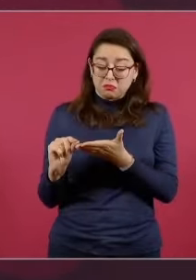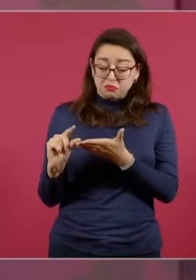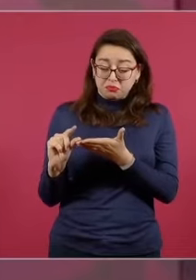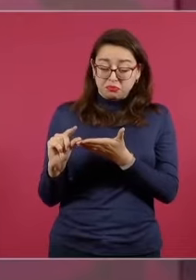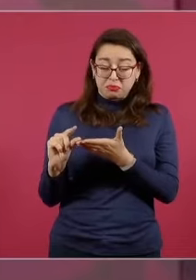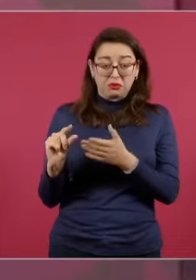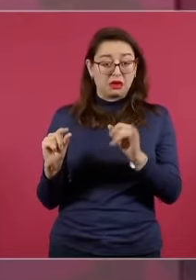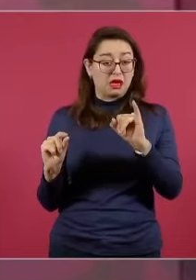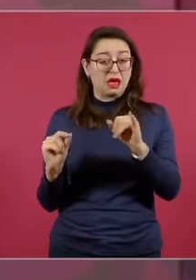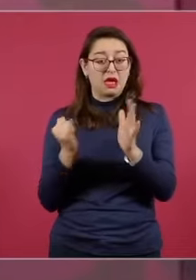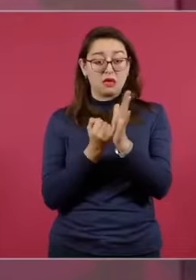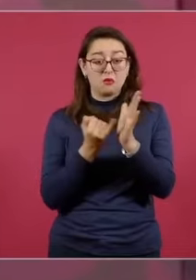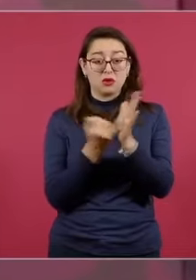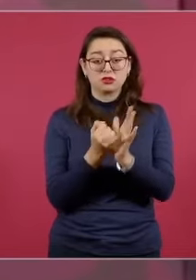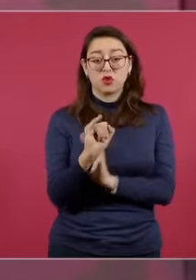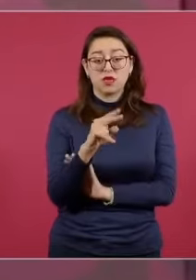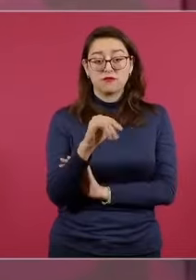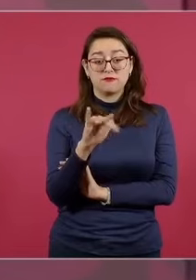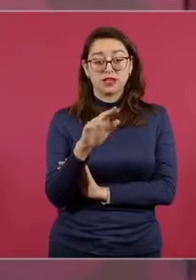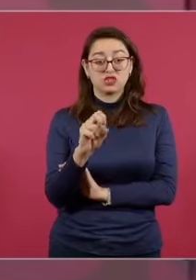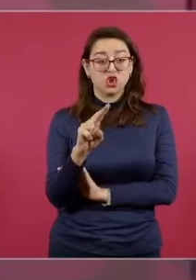menos que la inflación,